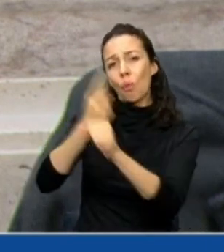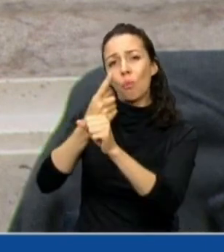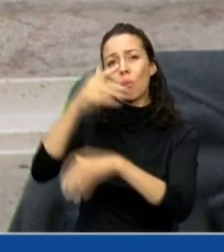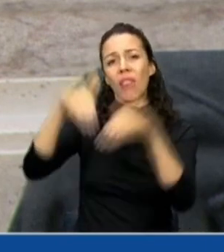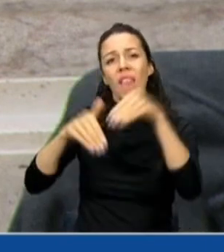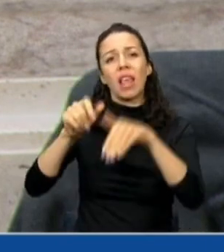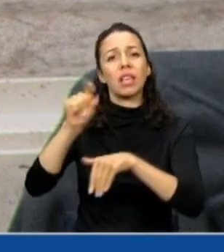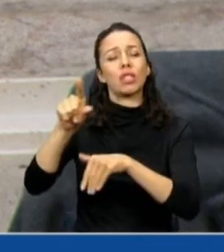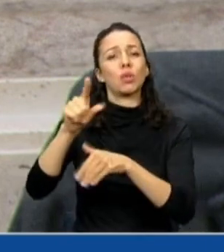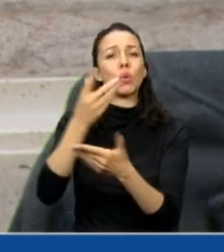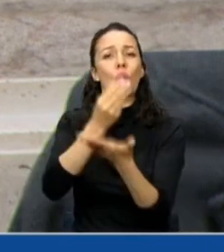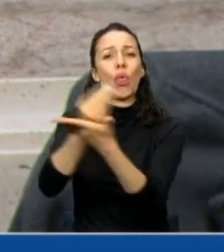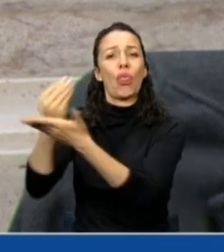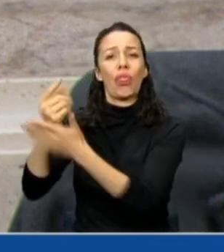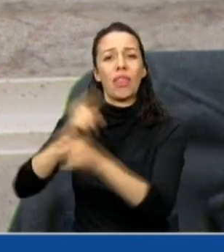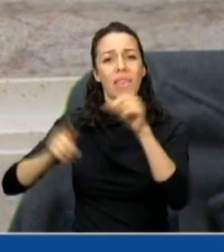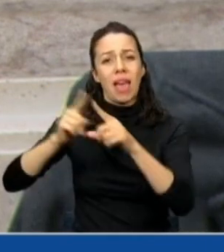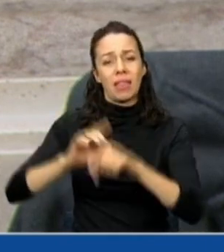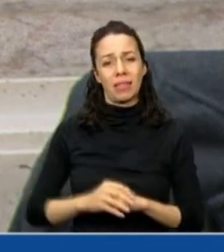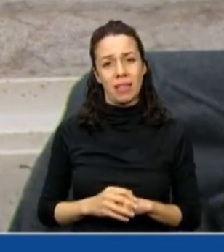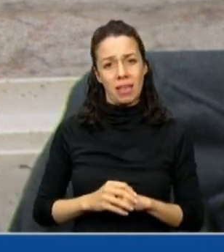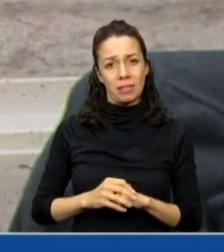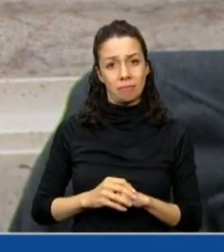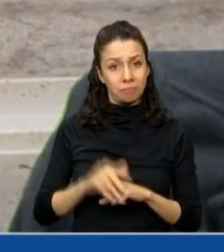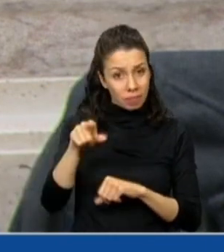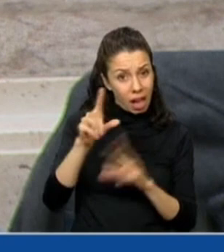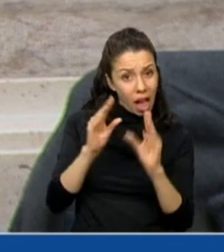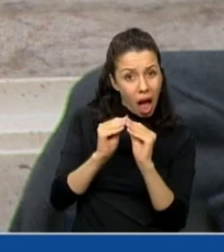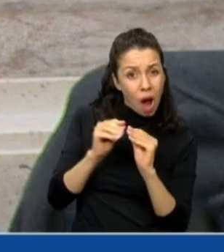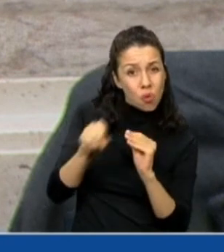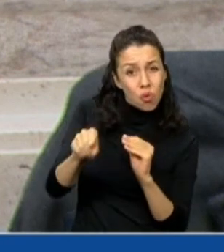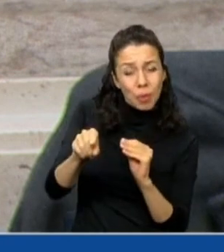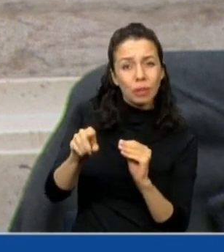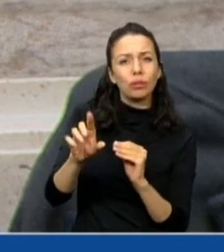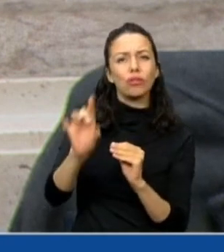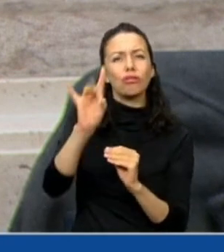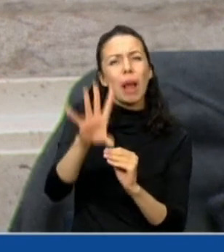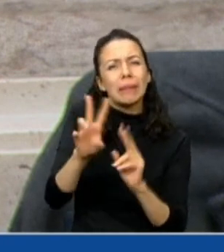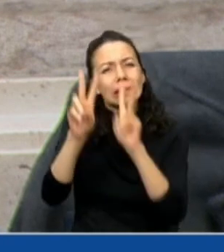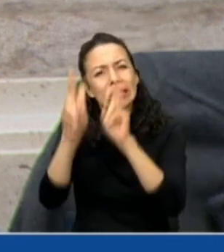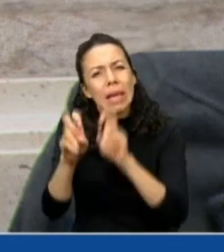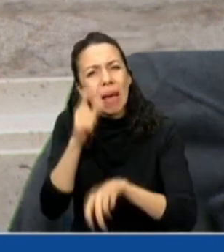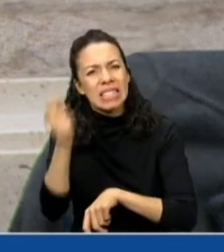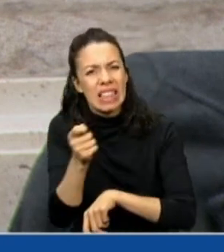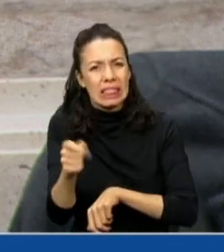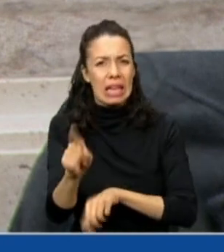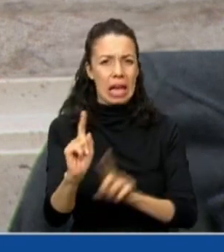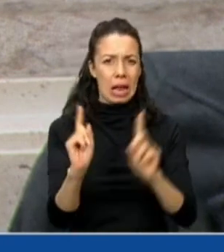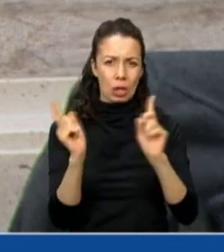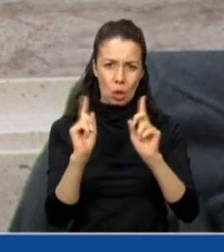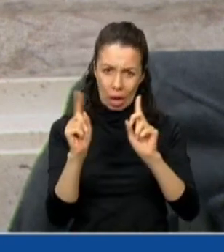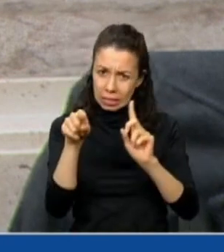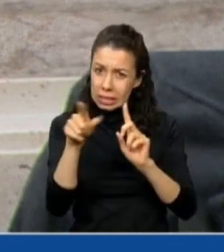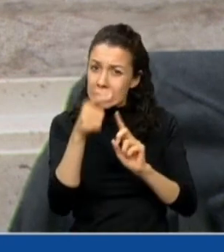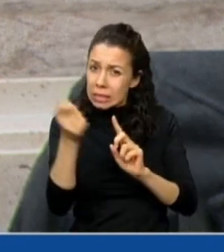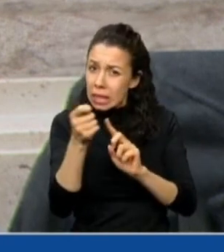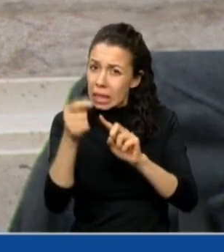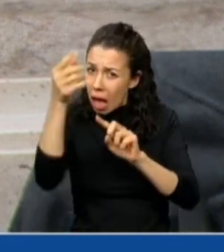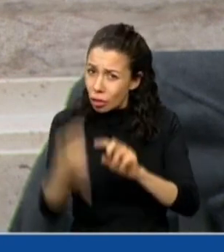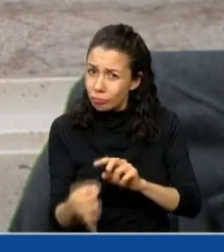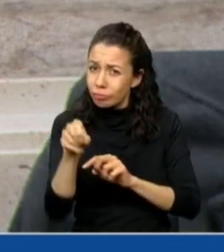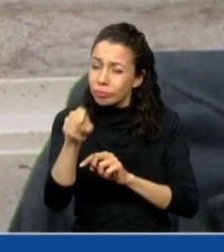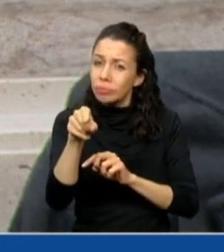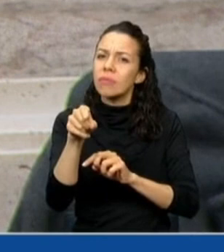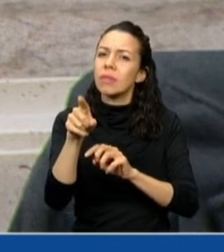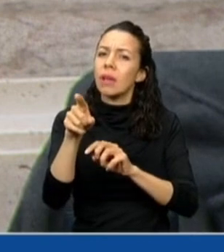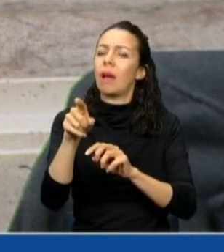sus dirigentes. Pero este argumento no solamente se limita a un problema sindical, sino que este sindicato se ha transformado en